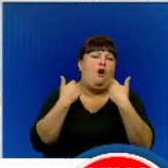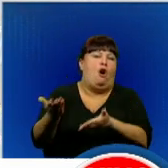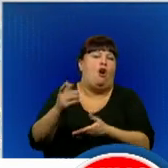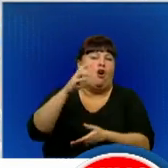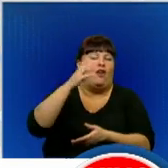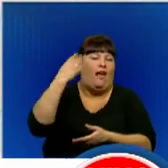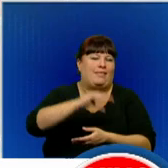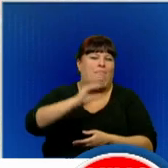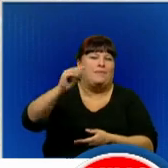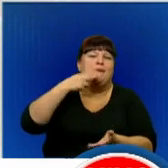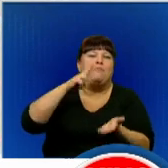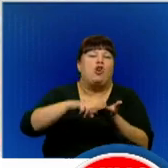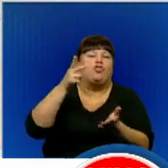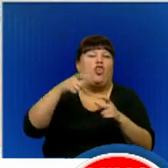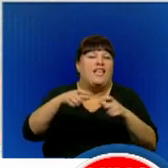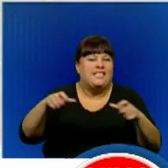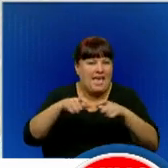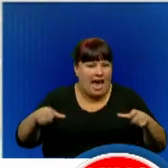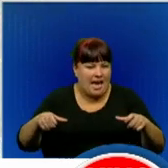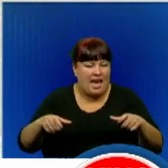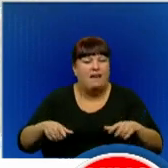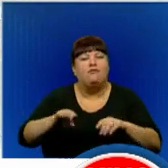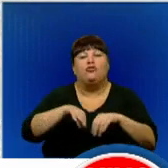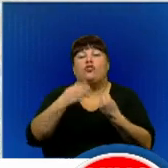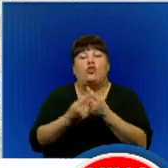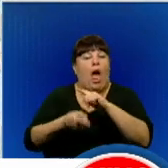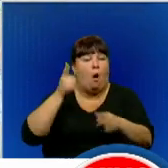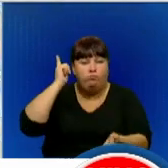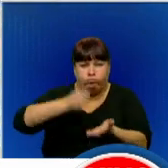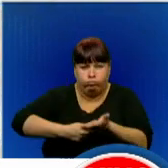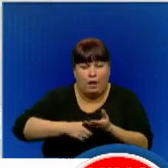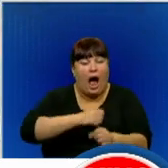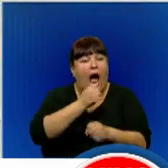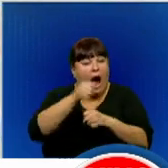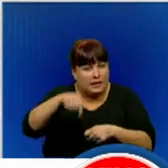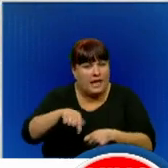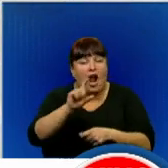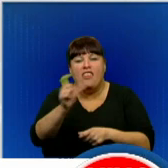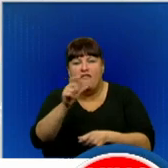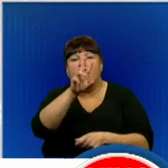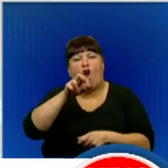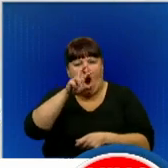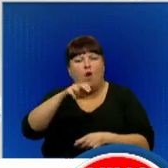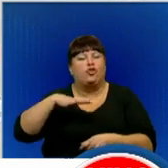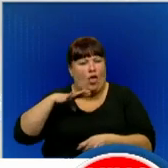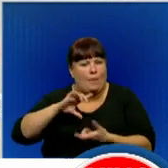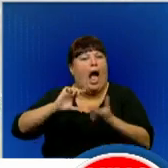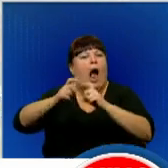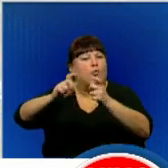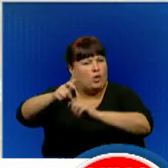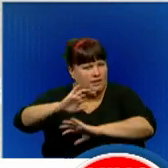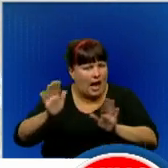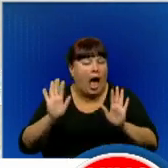coparticipación del impuesto al cheque se definió un monto y actualmente se cobra esa diferencia actualizada